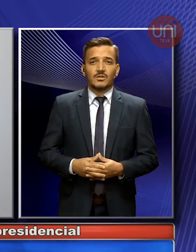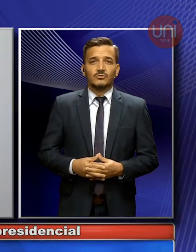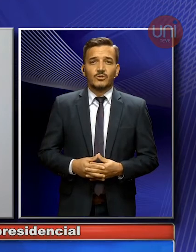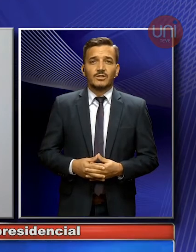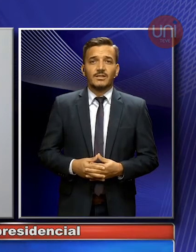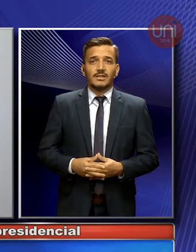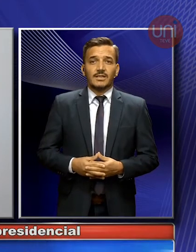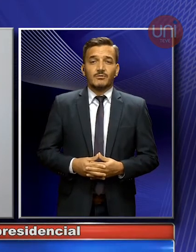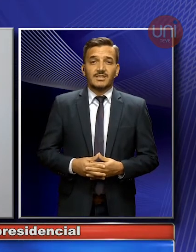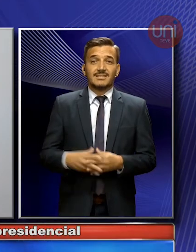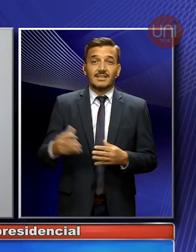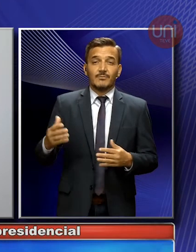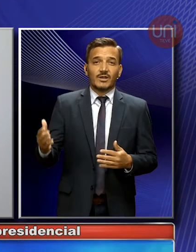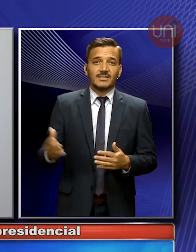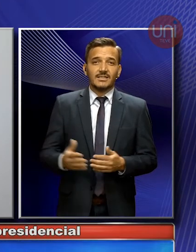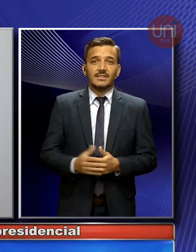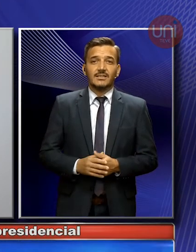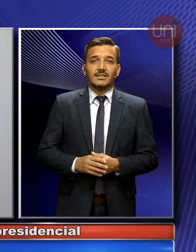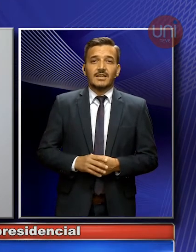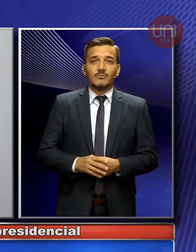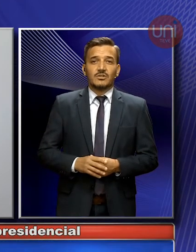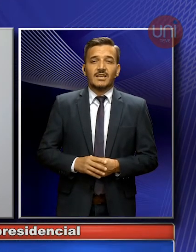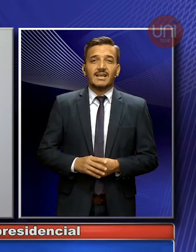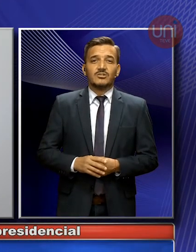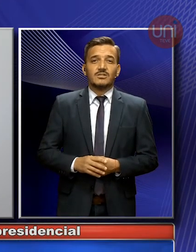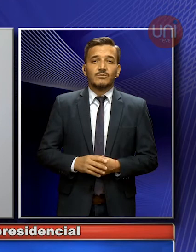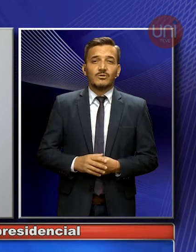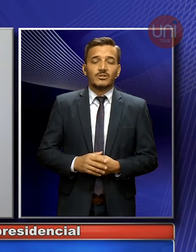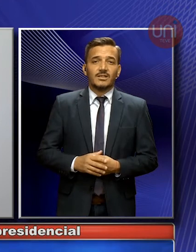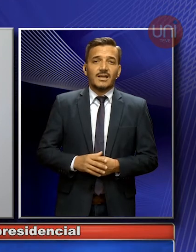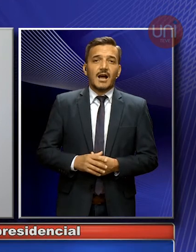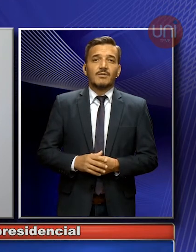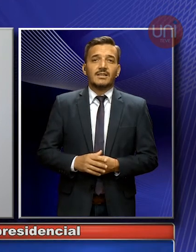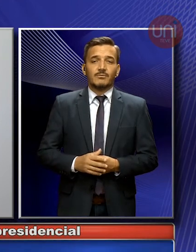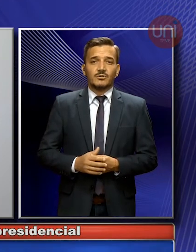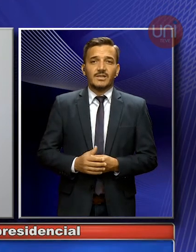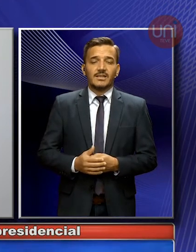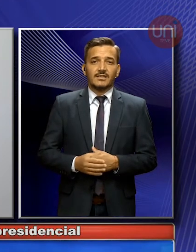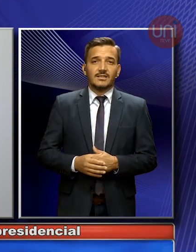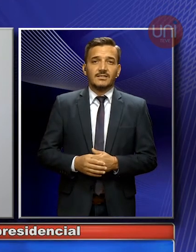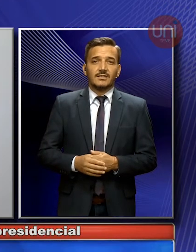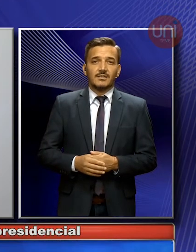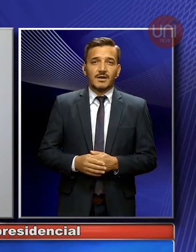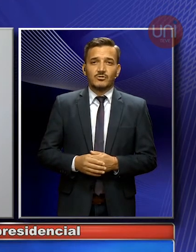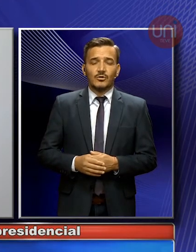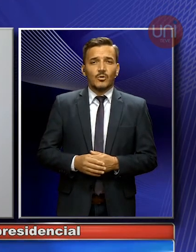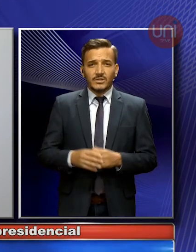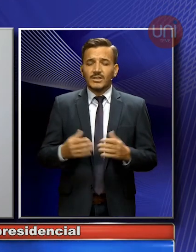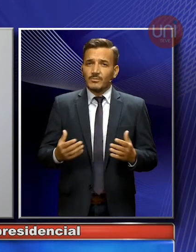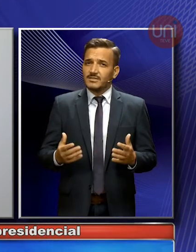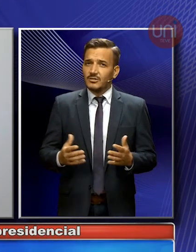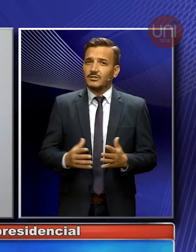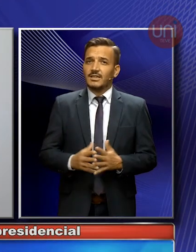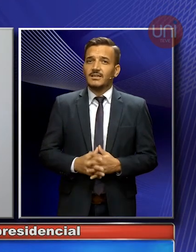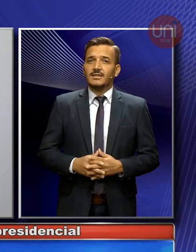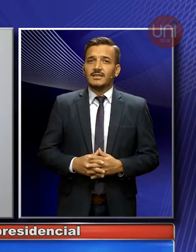segundo brote. Digamos, ese es el temor que se tiene. Digamos, en el caso del segundo brote hablan de la posibilidad de marzo. ¿Usted está